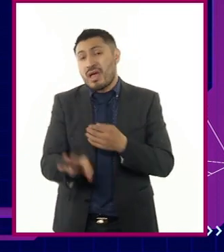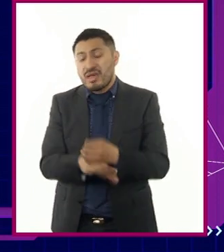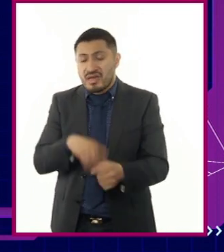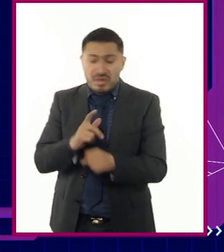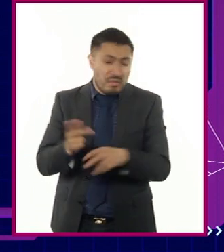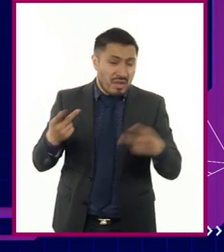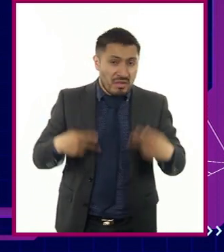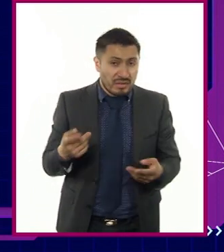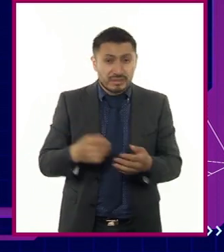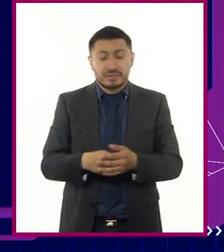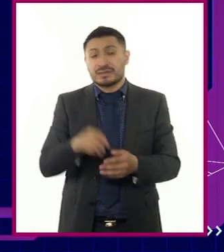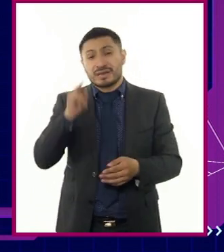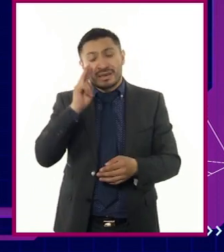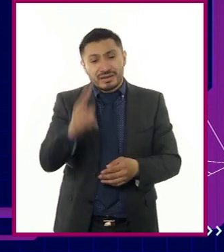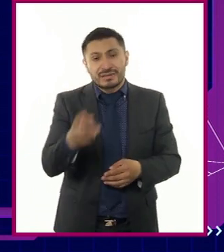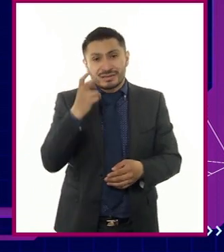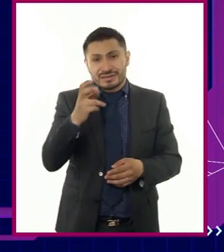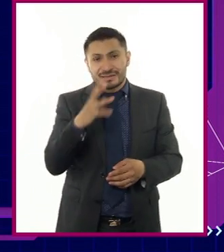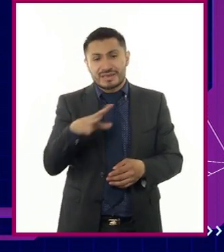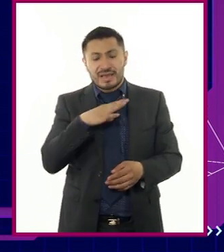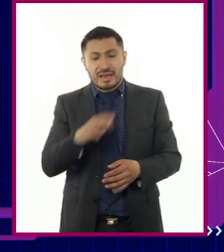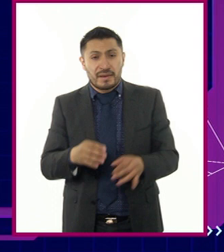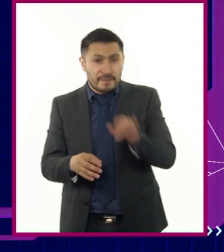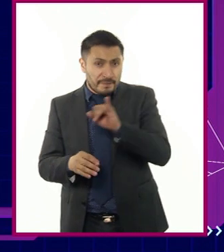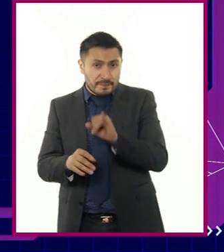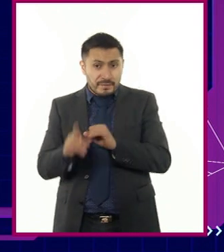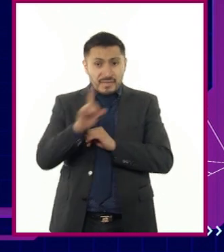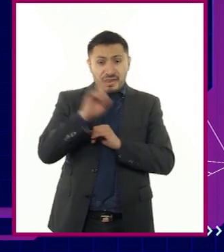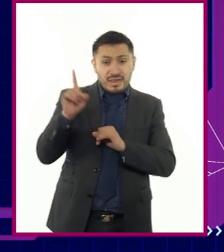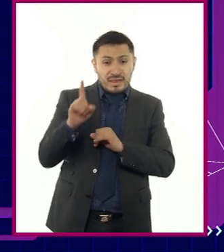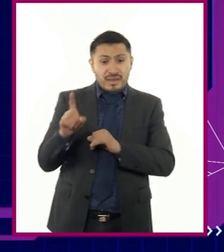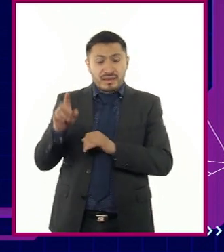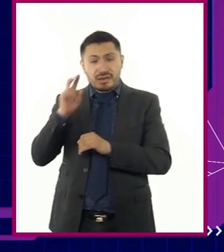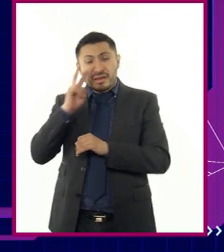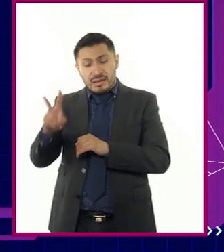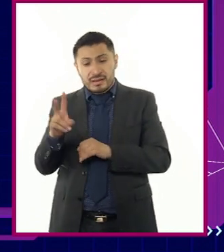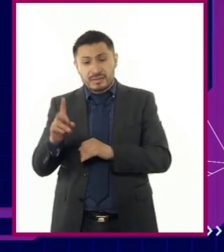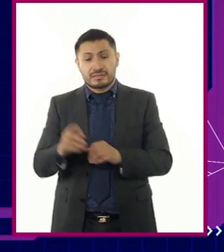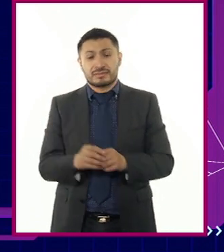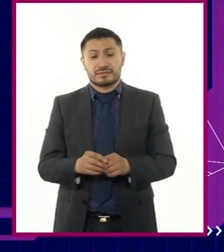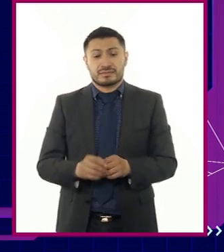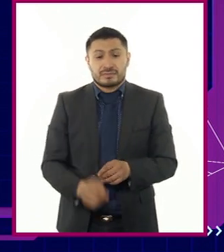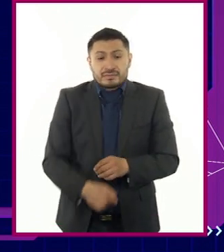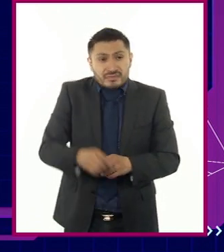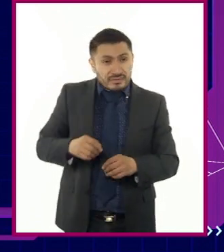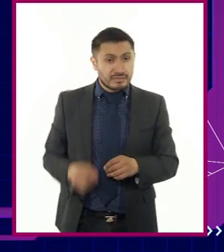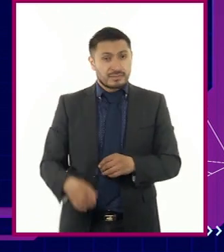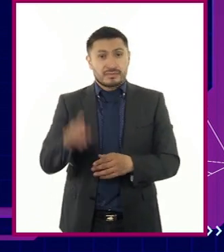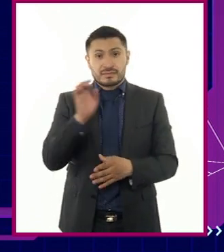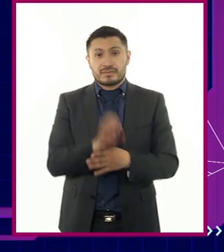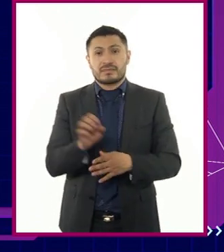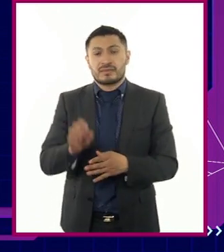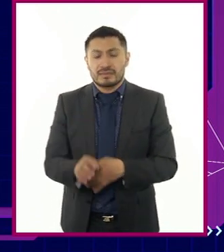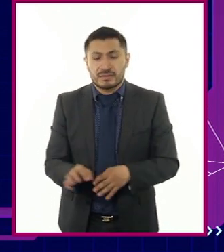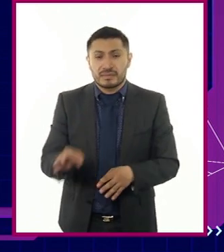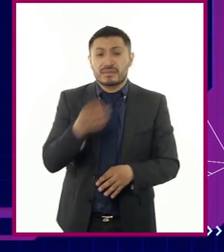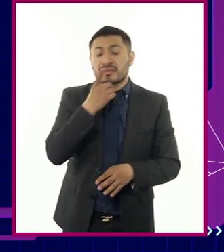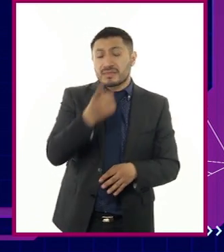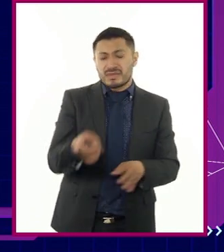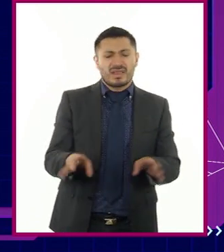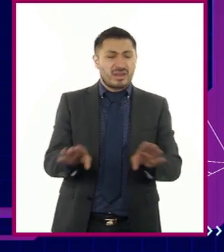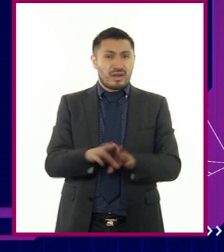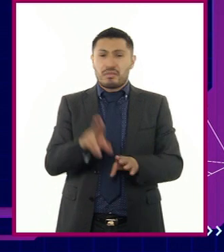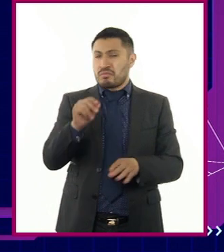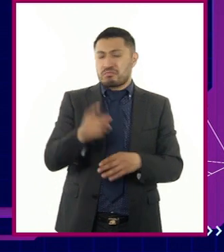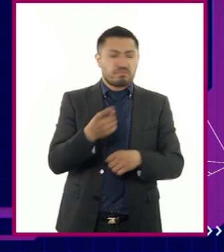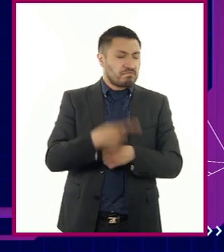observar, esta onda en particular se ubica a la derecha del espectro visible. Por lo tanto, se puede concluir que no